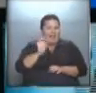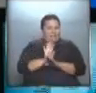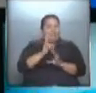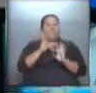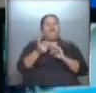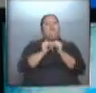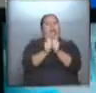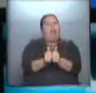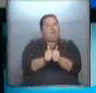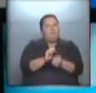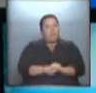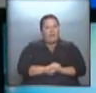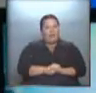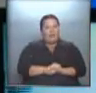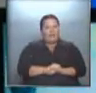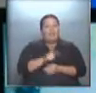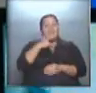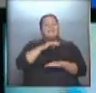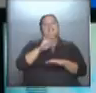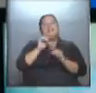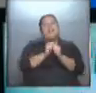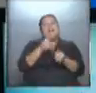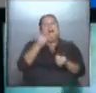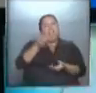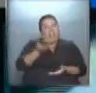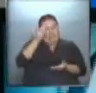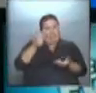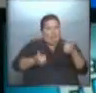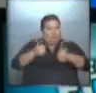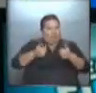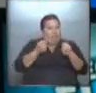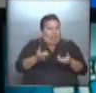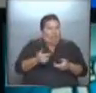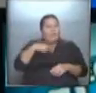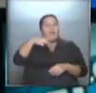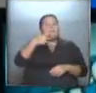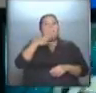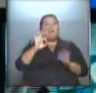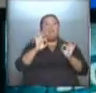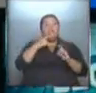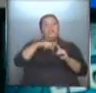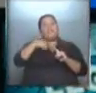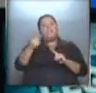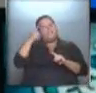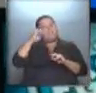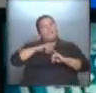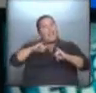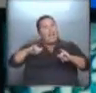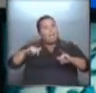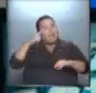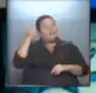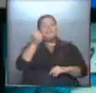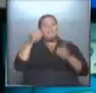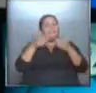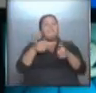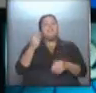de acompañamiento que como piso es competitivo y alto. Por supuesto, después de las PASO, el kirchnerismo tenía en términos de diseño de su campaña el